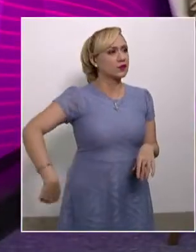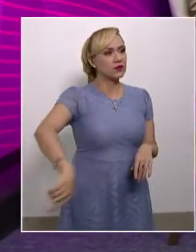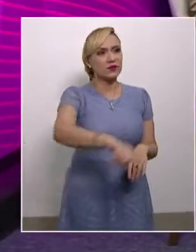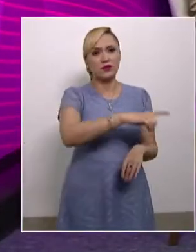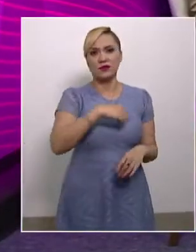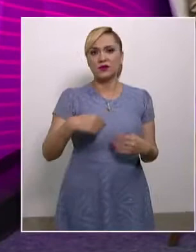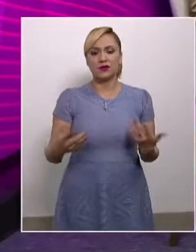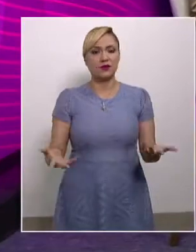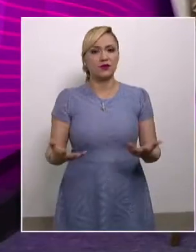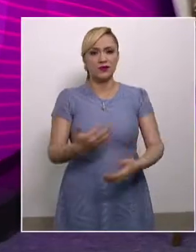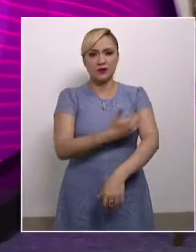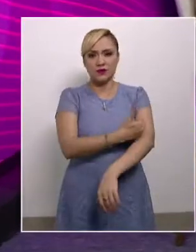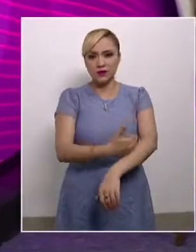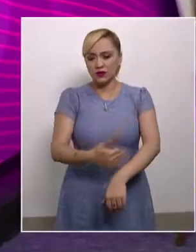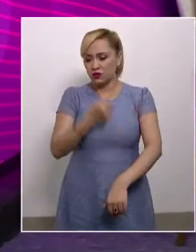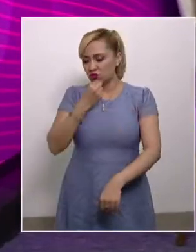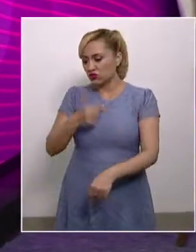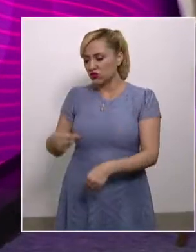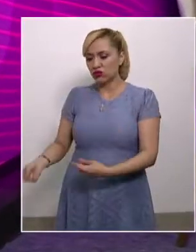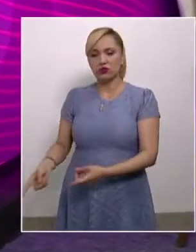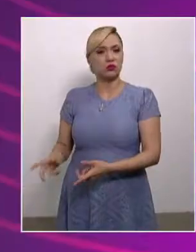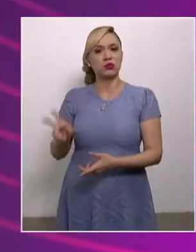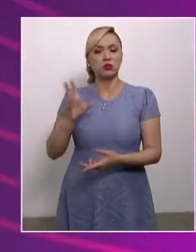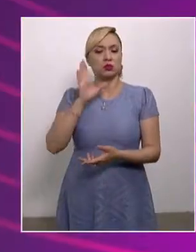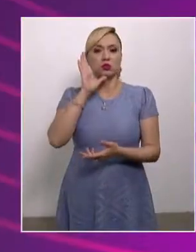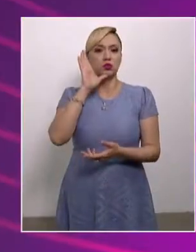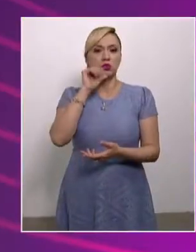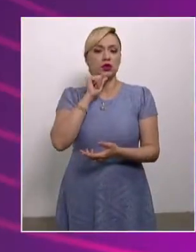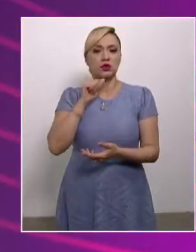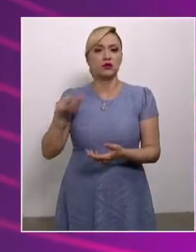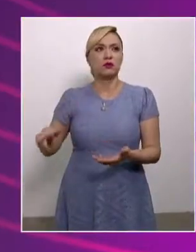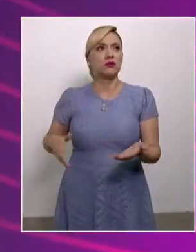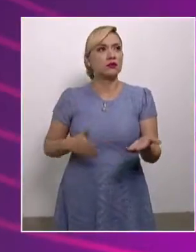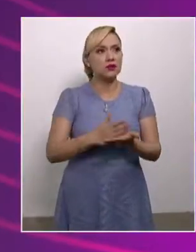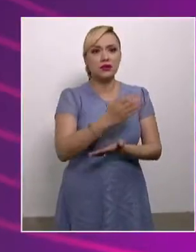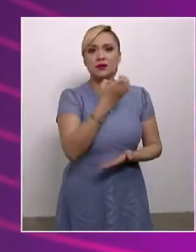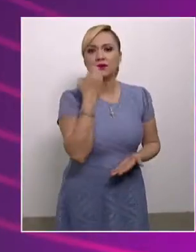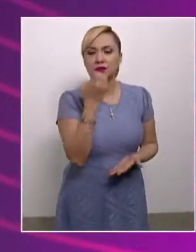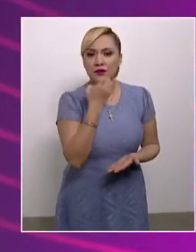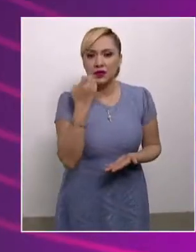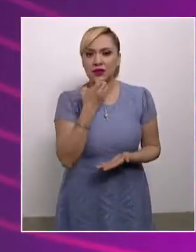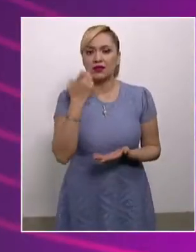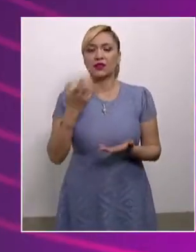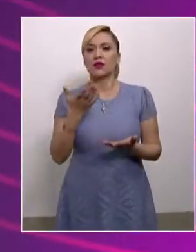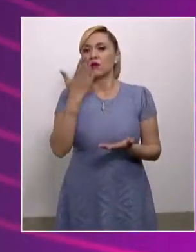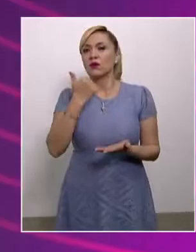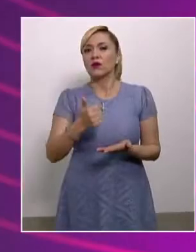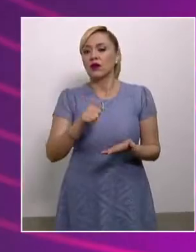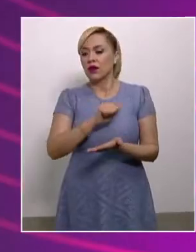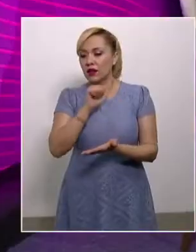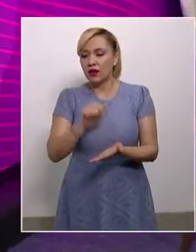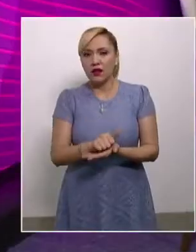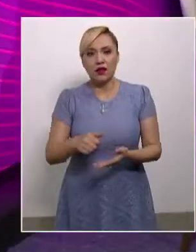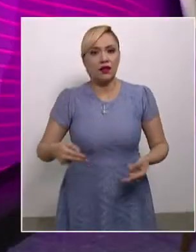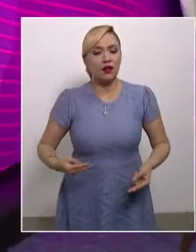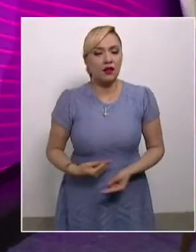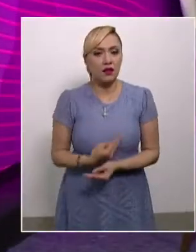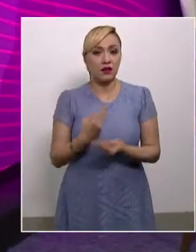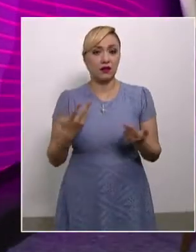hacia sus familias, hacia los niños, cuando no pueden acceder a ciertos derechos como la educación, la identidad, por no tener estos documentos que